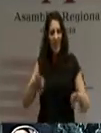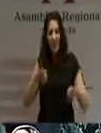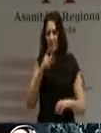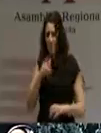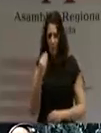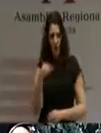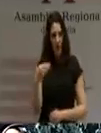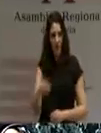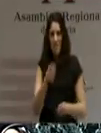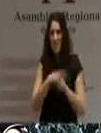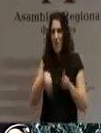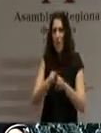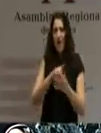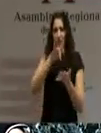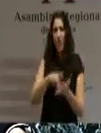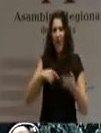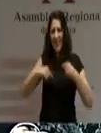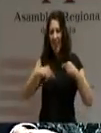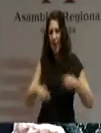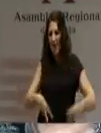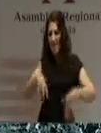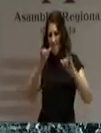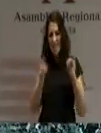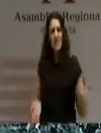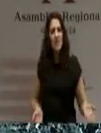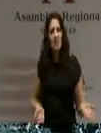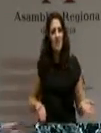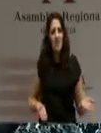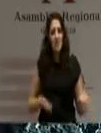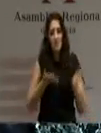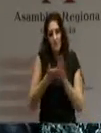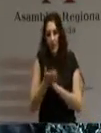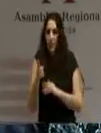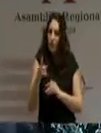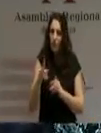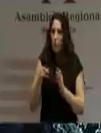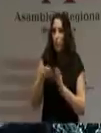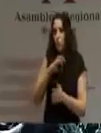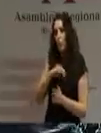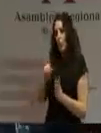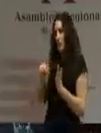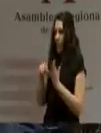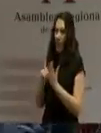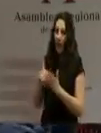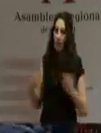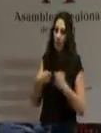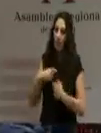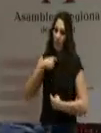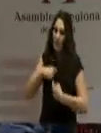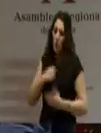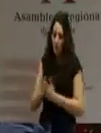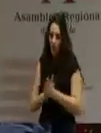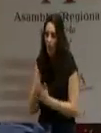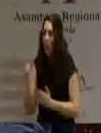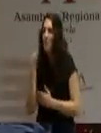vivido ni la dictadura. Entonces, eso por lo visto usted lo tiene muy cercano, para usted eso le motiva mucho, pero olvídese ya de